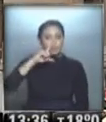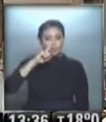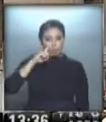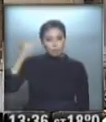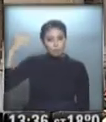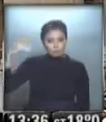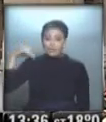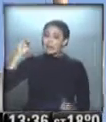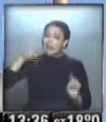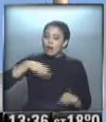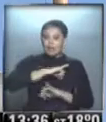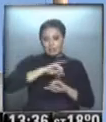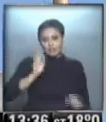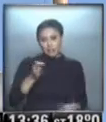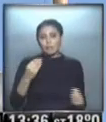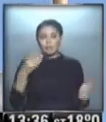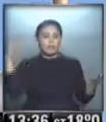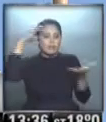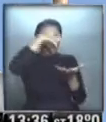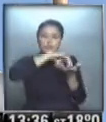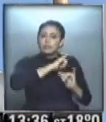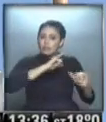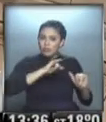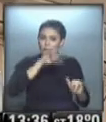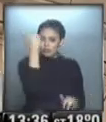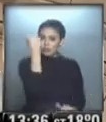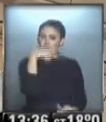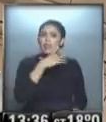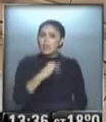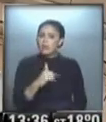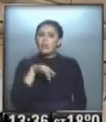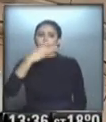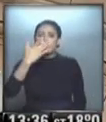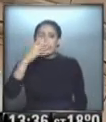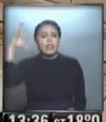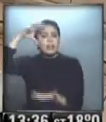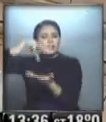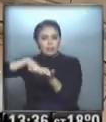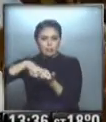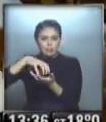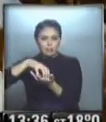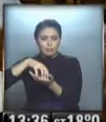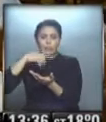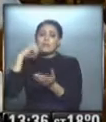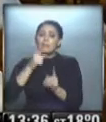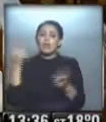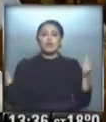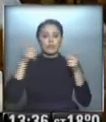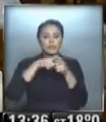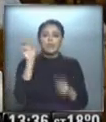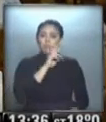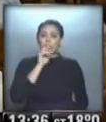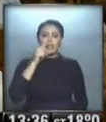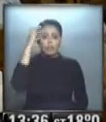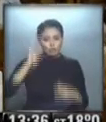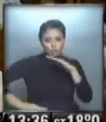pero trascendió recién ahora porque la defensoría general de la nación la denunció ante la cámara nacional de apelaciones y la oficina de la mujer de la